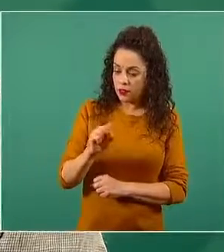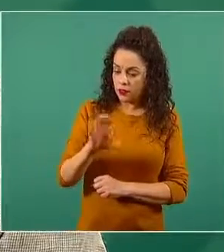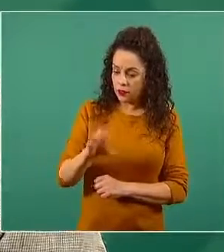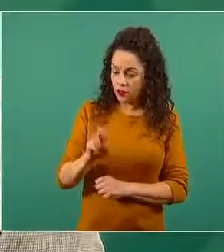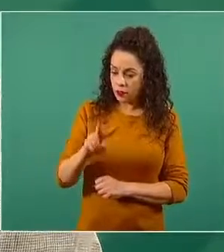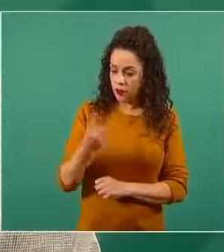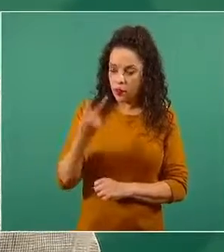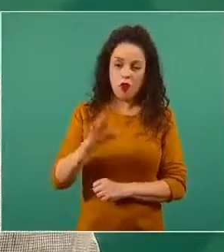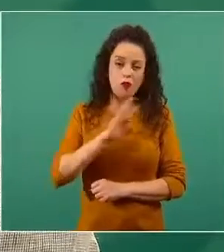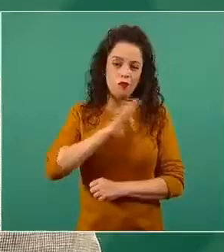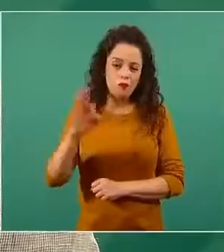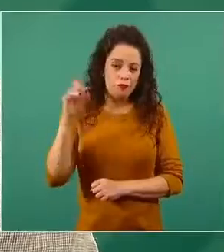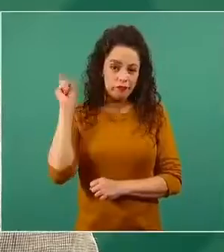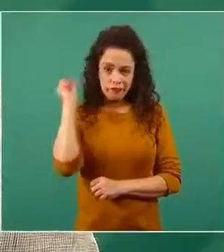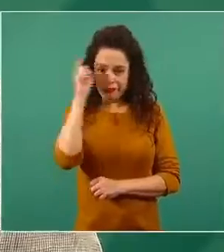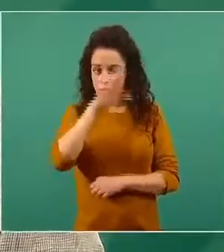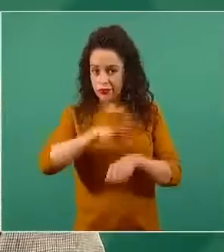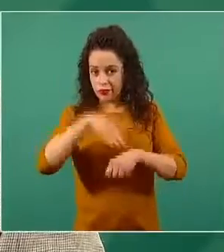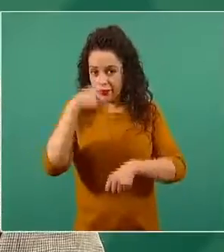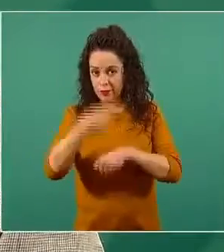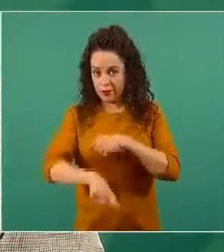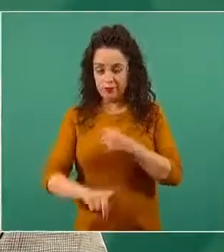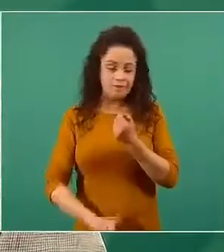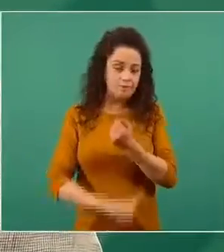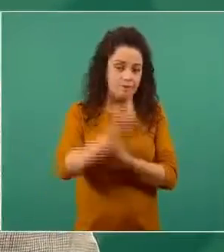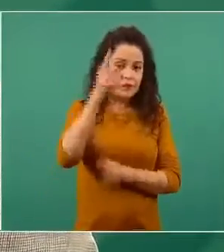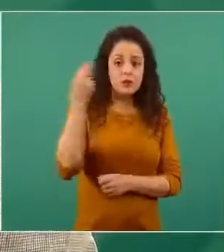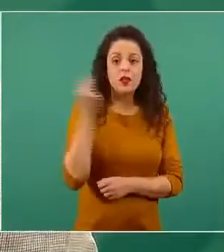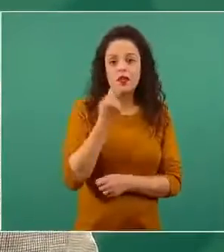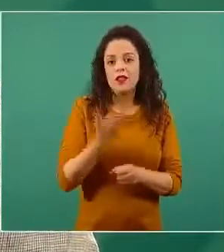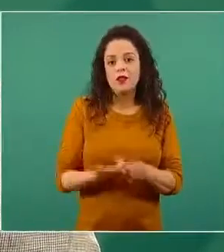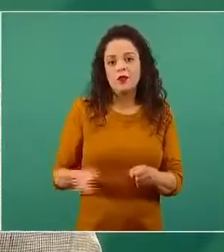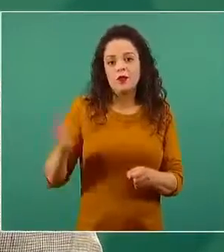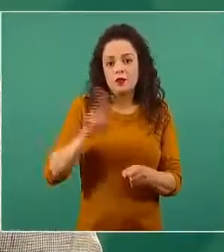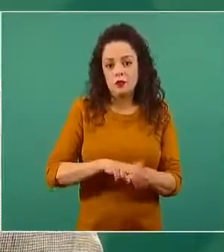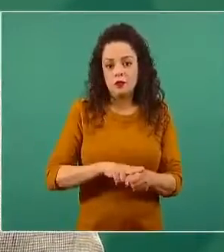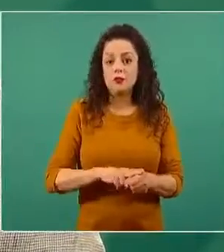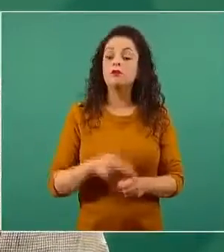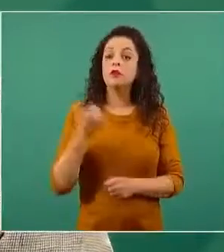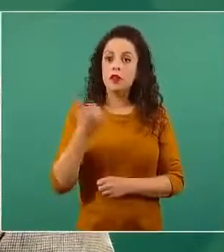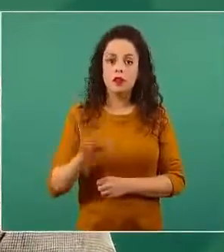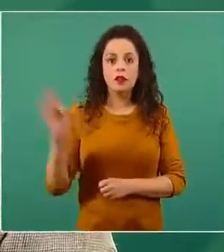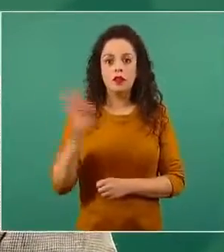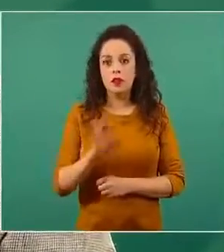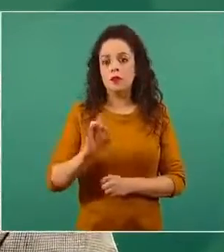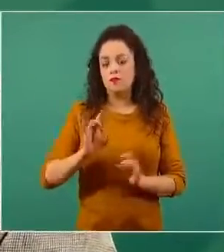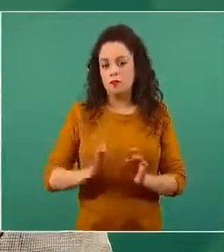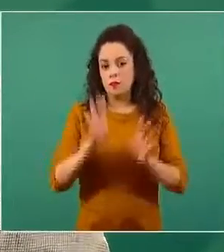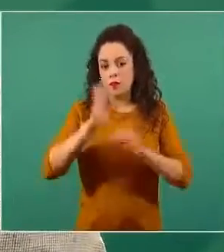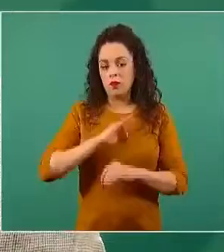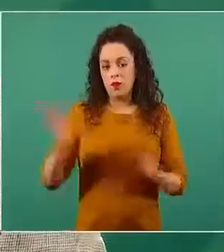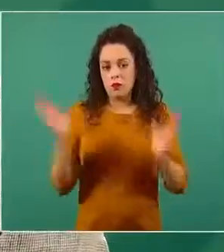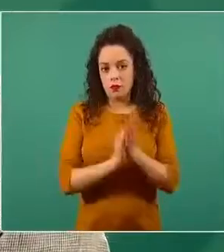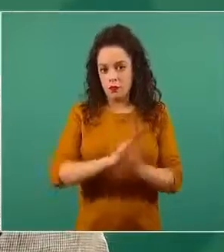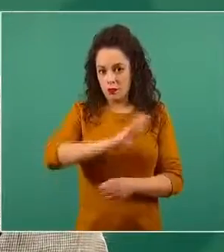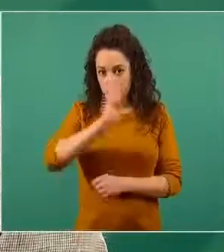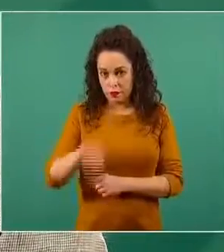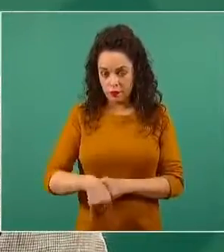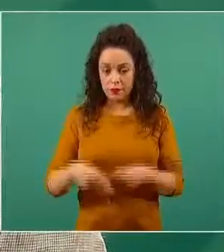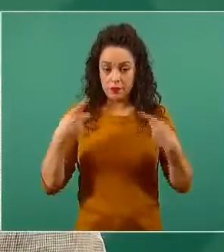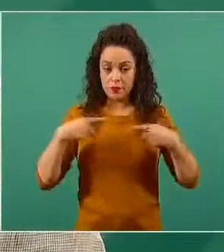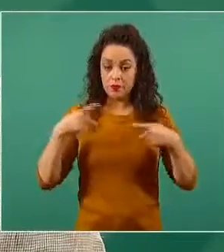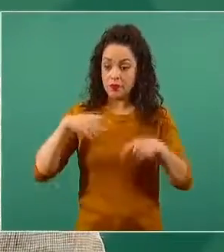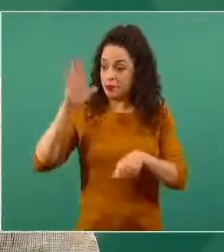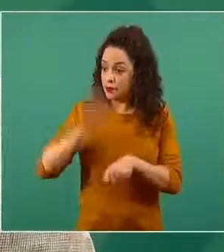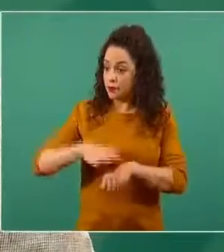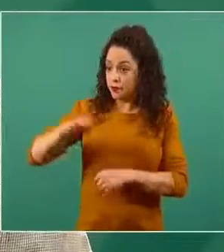complicarse y eventualmente pueda necesitar hospitalización y perder la vida. En las personas de mayor edad hay más riesgo, en las personas de menor